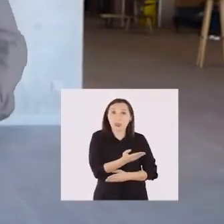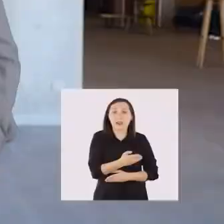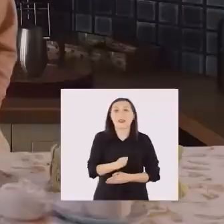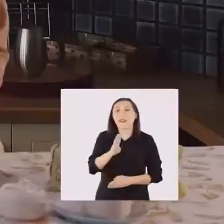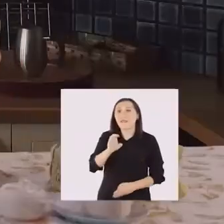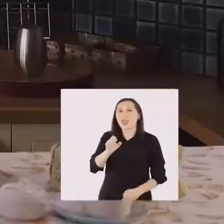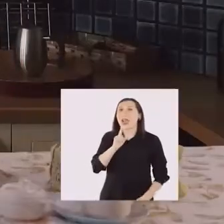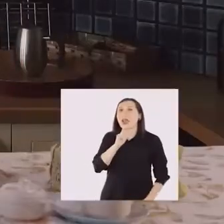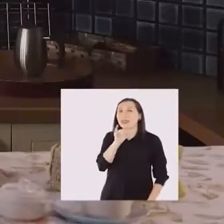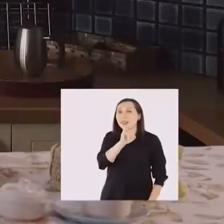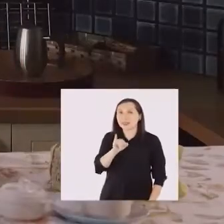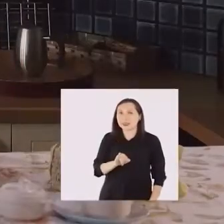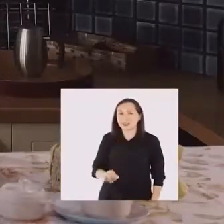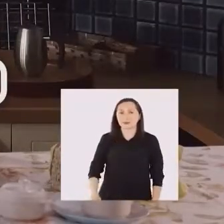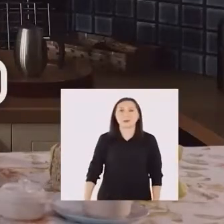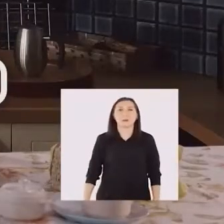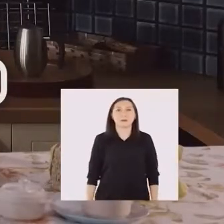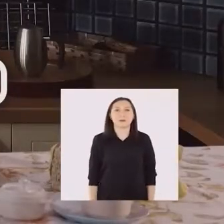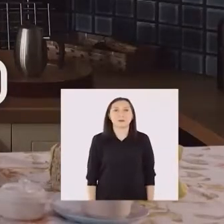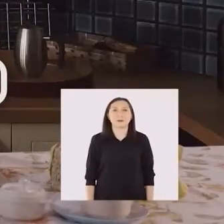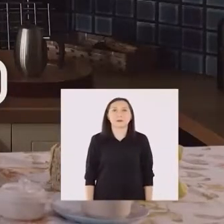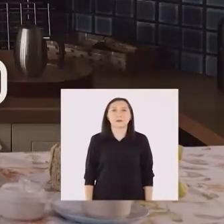de... Beatriz.